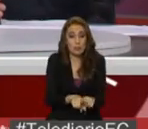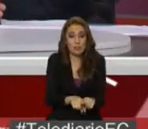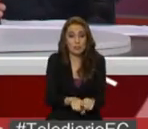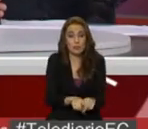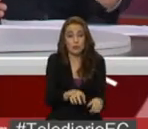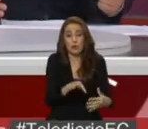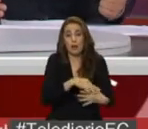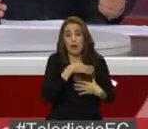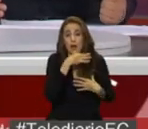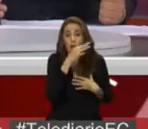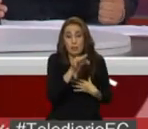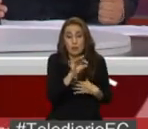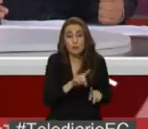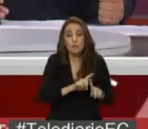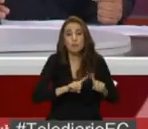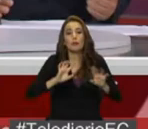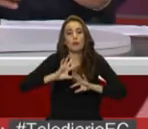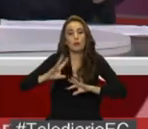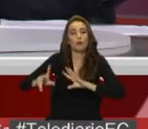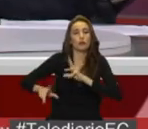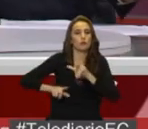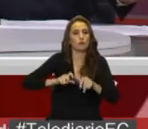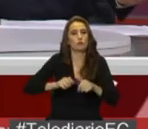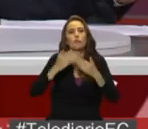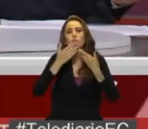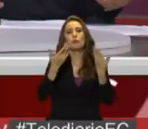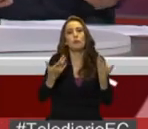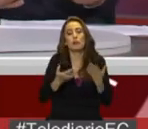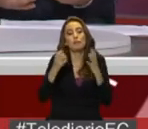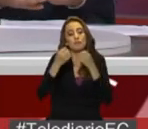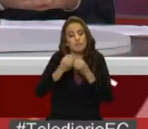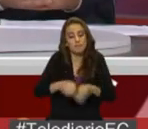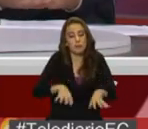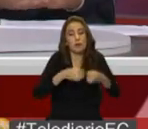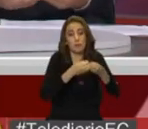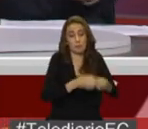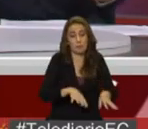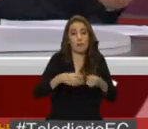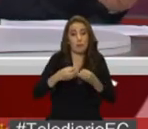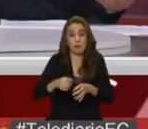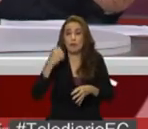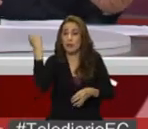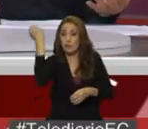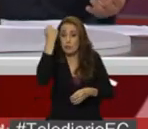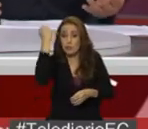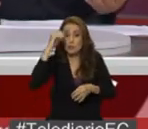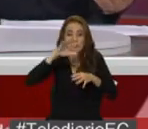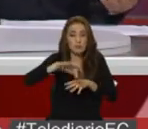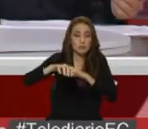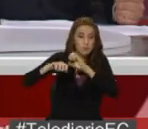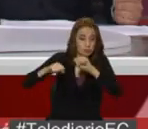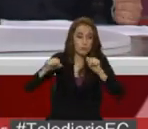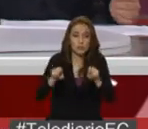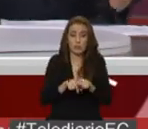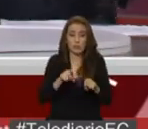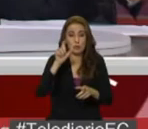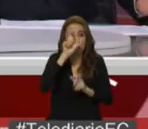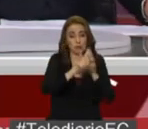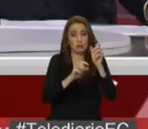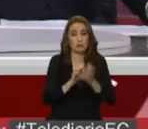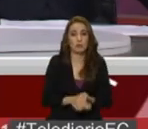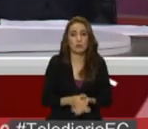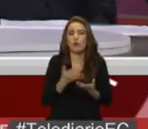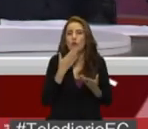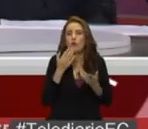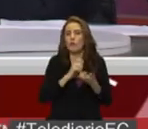perder millones de recursos económicos y que lógicamente también atenta contra los derechos de cada uno de nosotros como ciudadanos. ¿Cómo cambiar